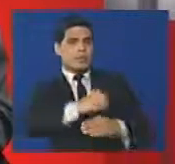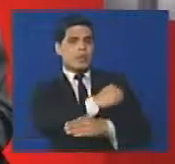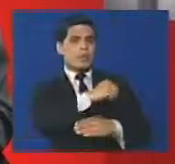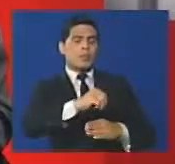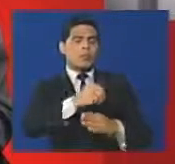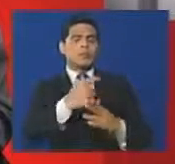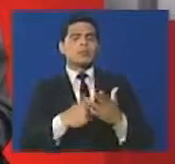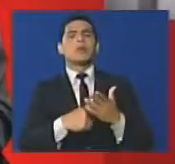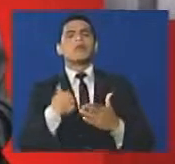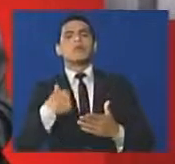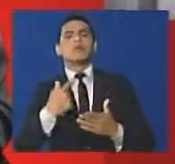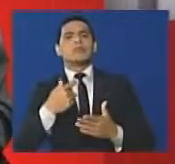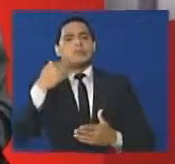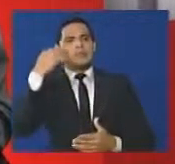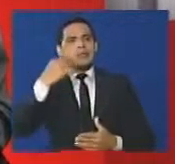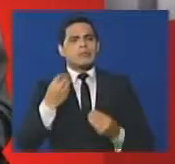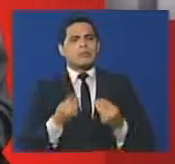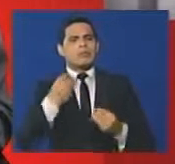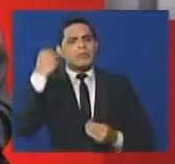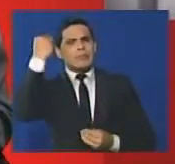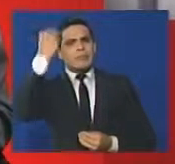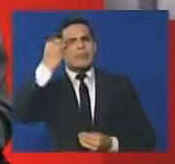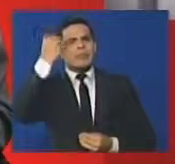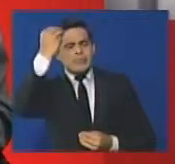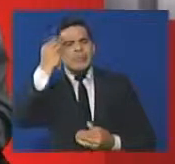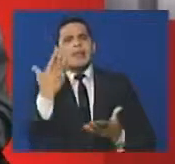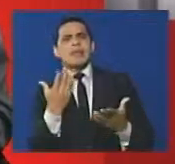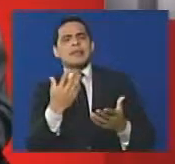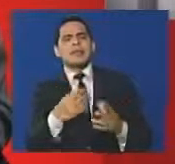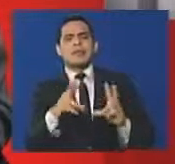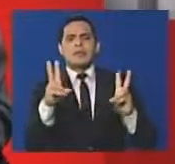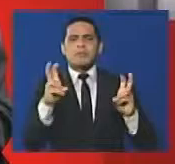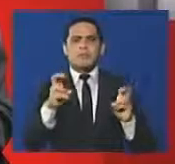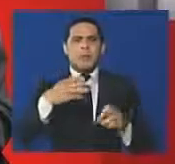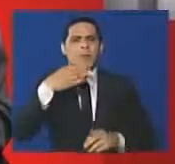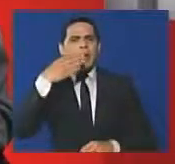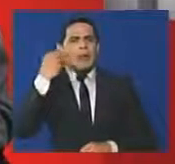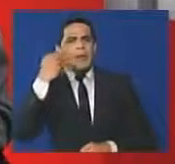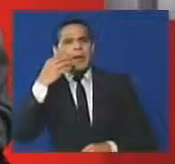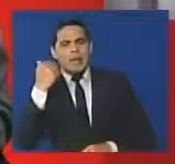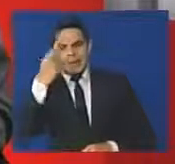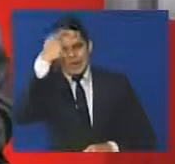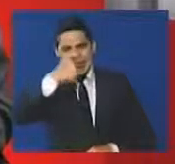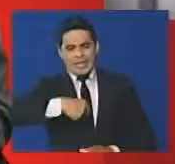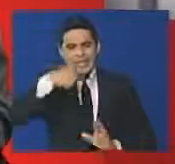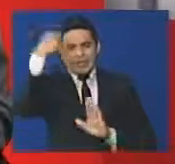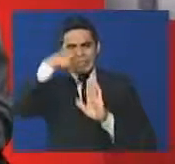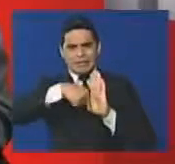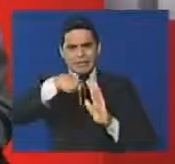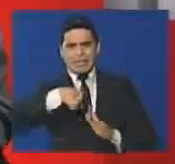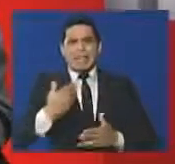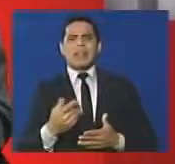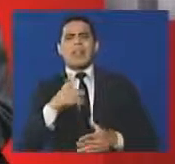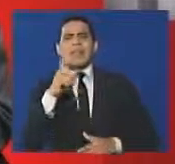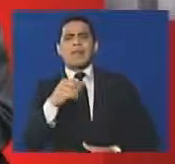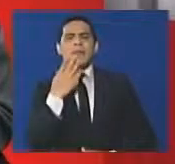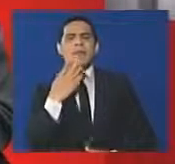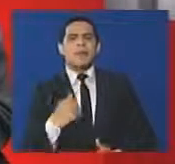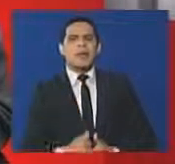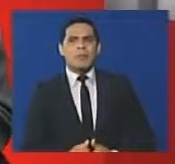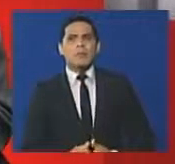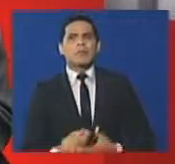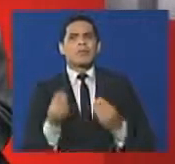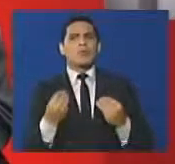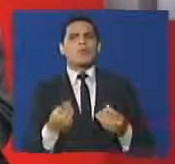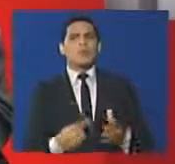permite que circulen nuevas experiencias internas. Pero también